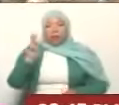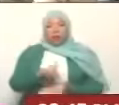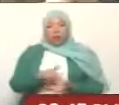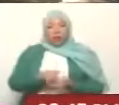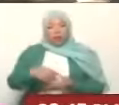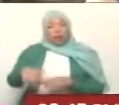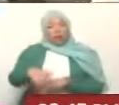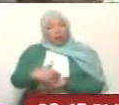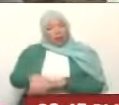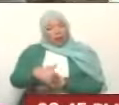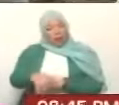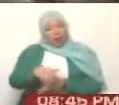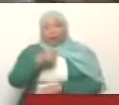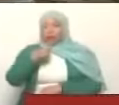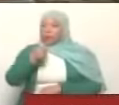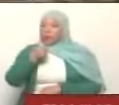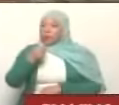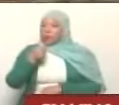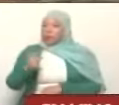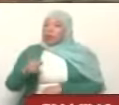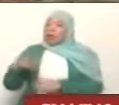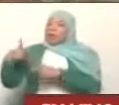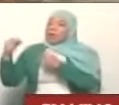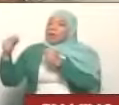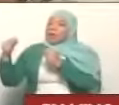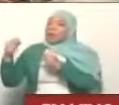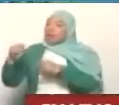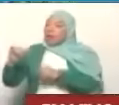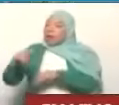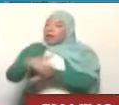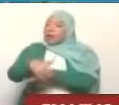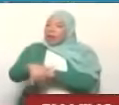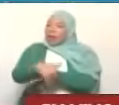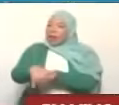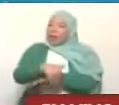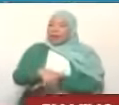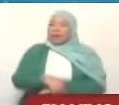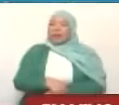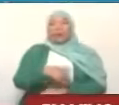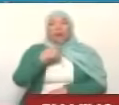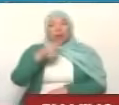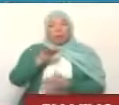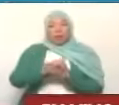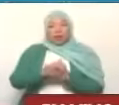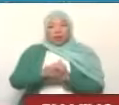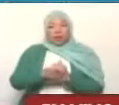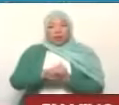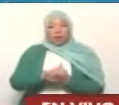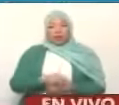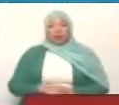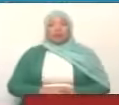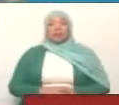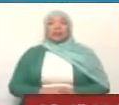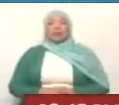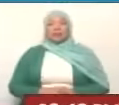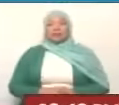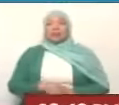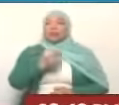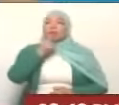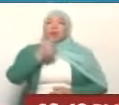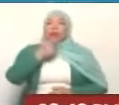la calle, porque la esperanza está... En la calle. Luis Ramos, de Mamera, Luis. Buenas noches,